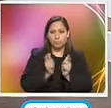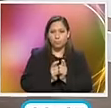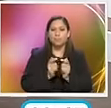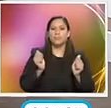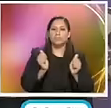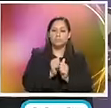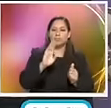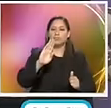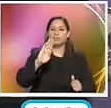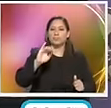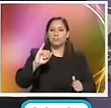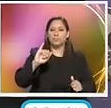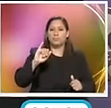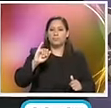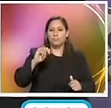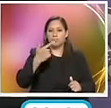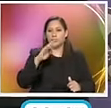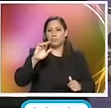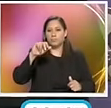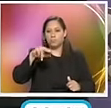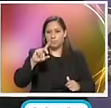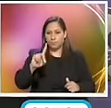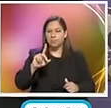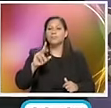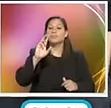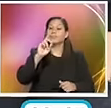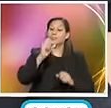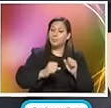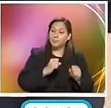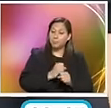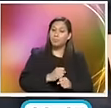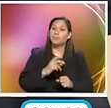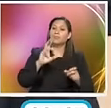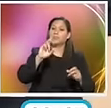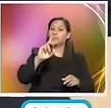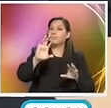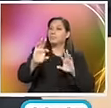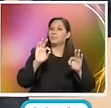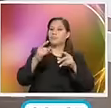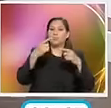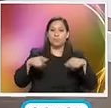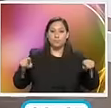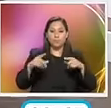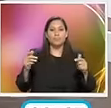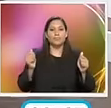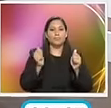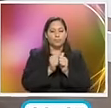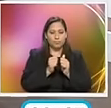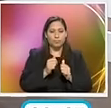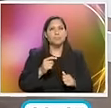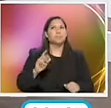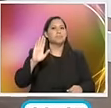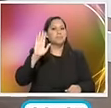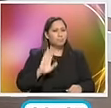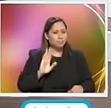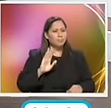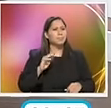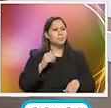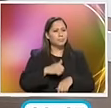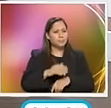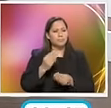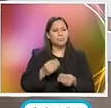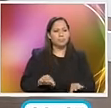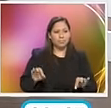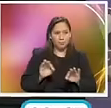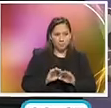Big Band. 30 años, 30 músicos. Excelente, 30 músicos, que suena de verdad un número